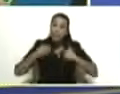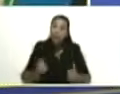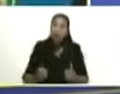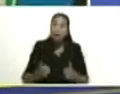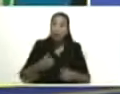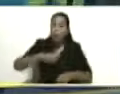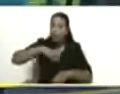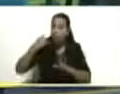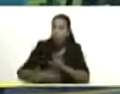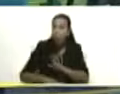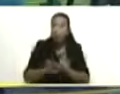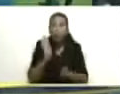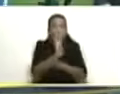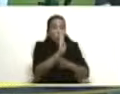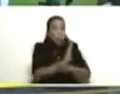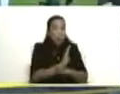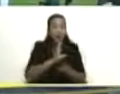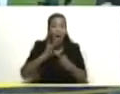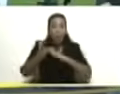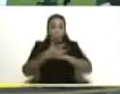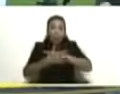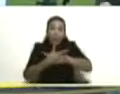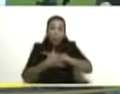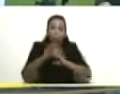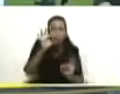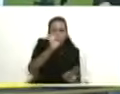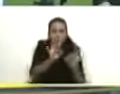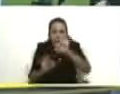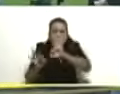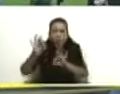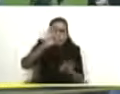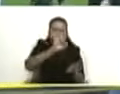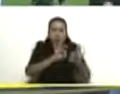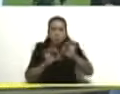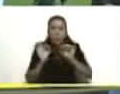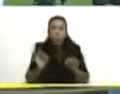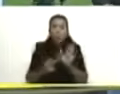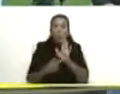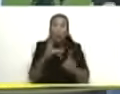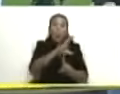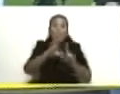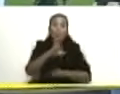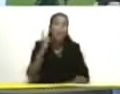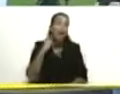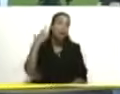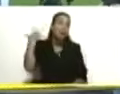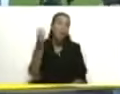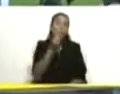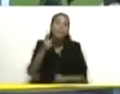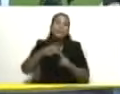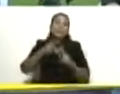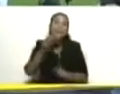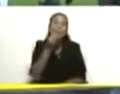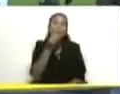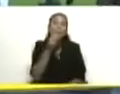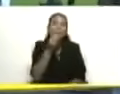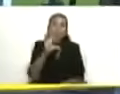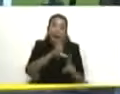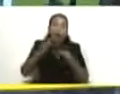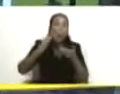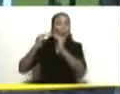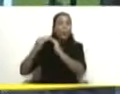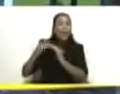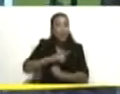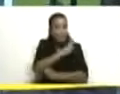alimentos seguros por la inocuidad. Orgánico. Alimentos que además representan nuestra cultura ancestral, presidente, y que representan